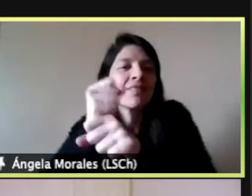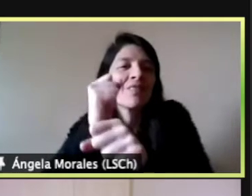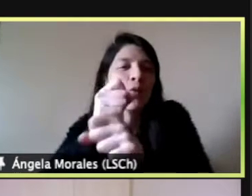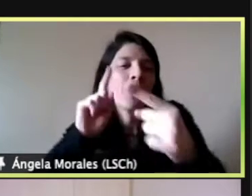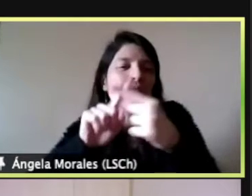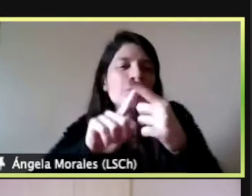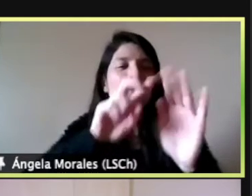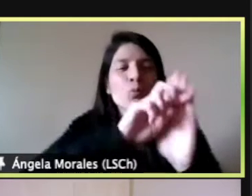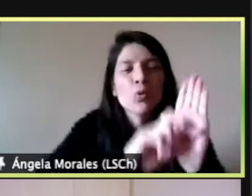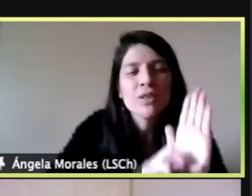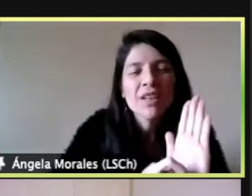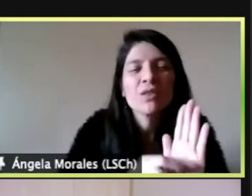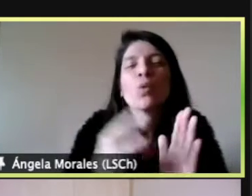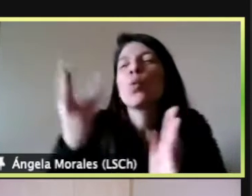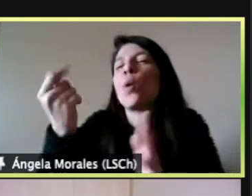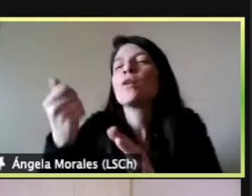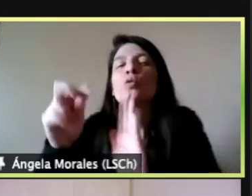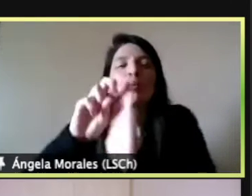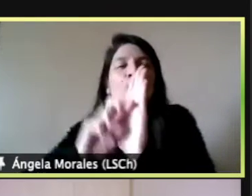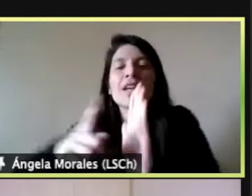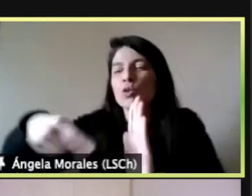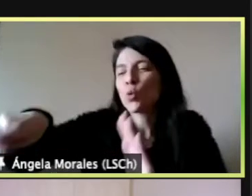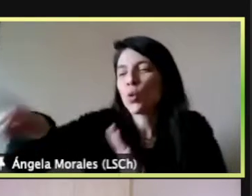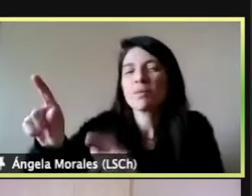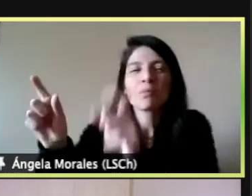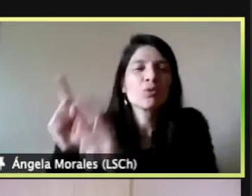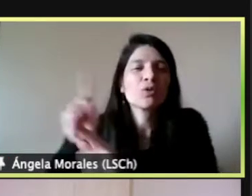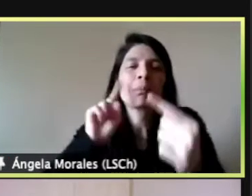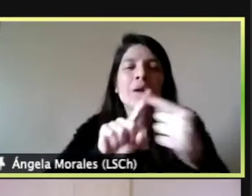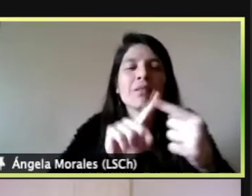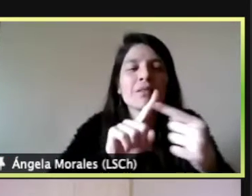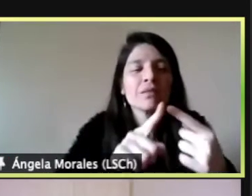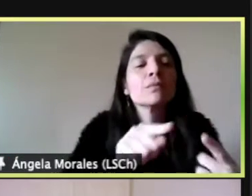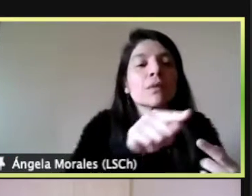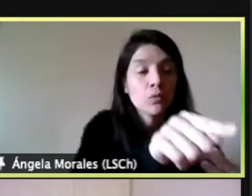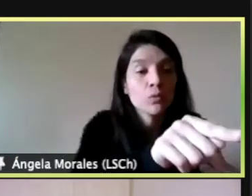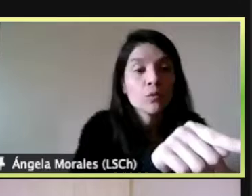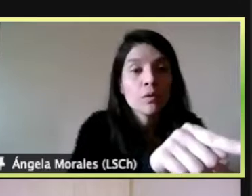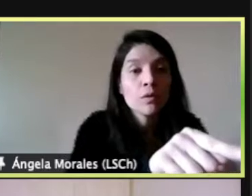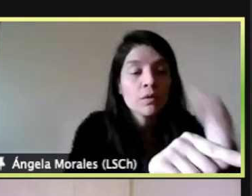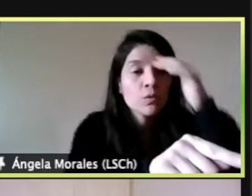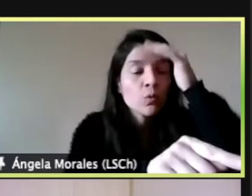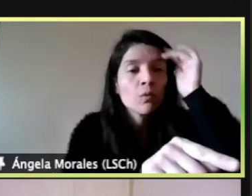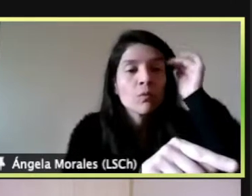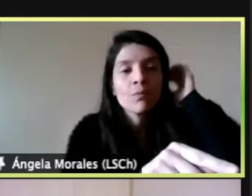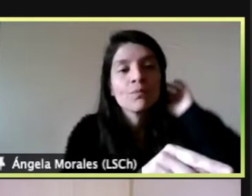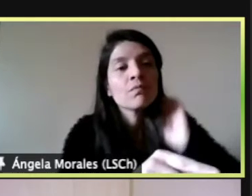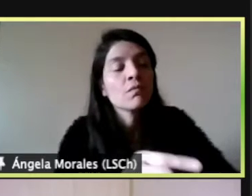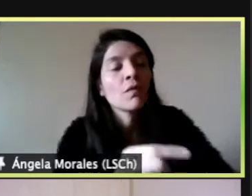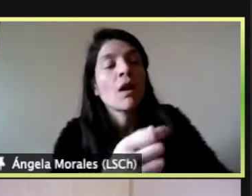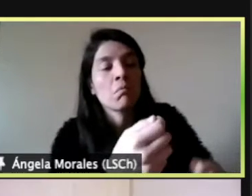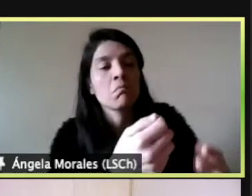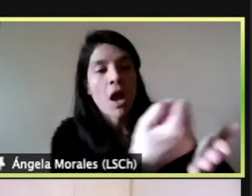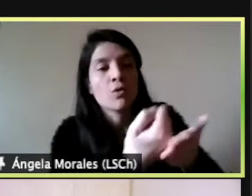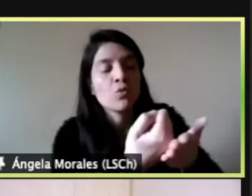Entonces esto nos va a funcionar, nos va a permitir dejar esto de automatizar un poco,